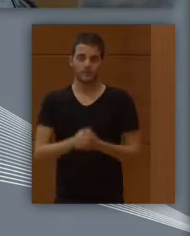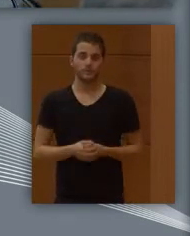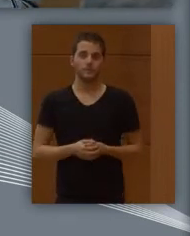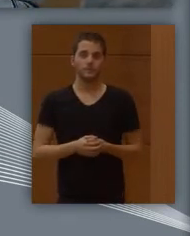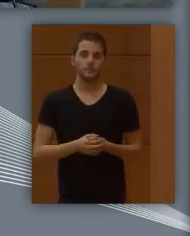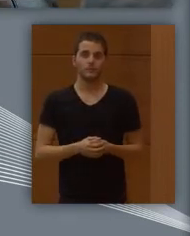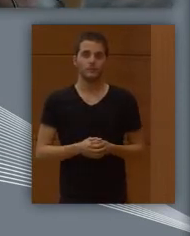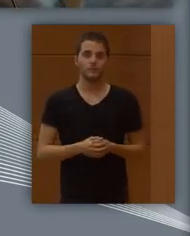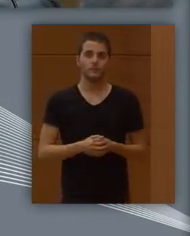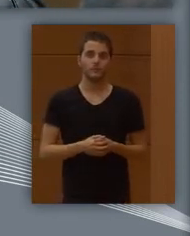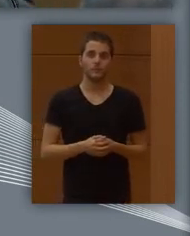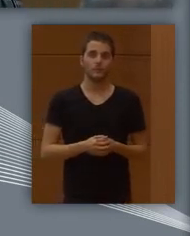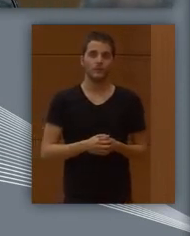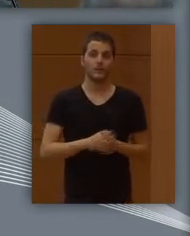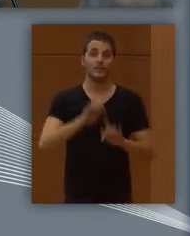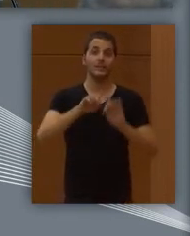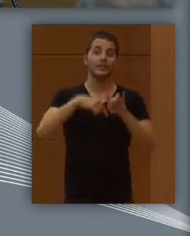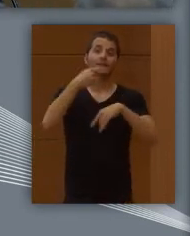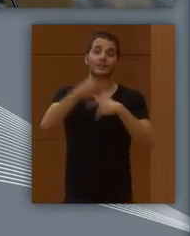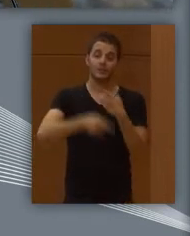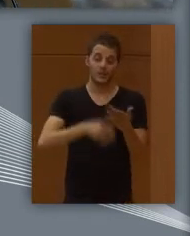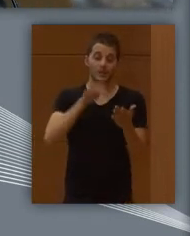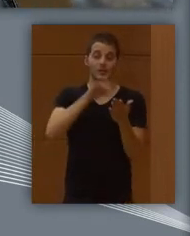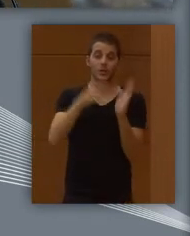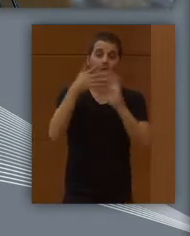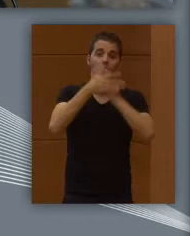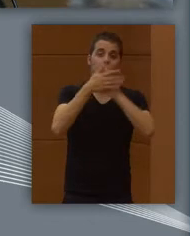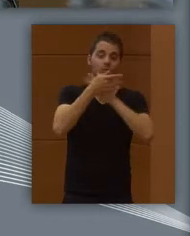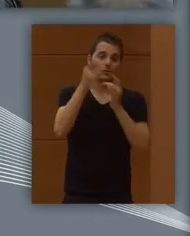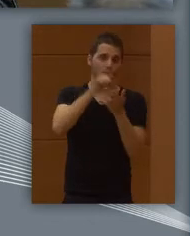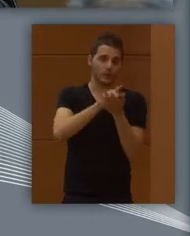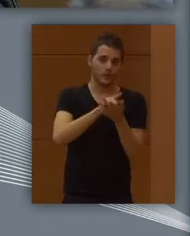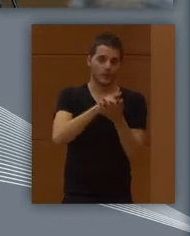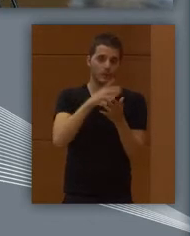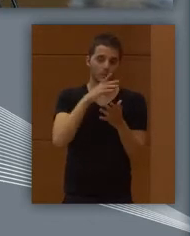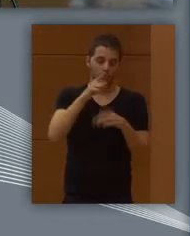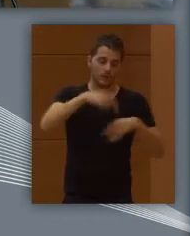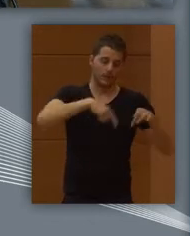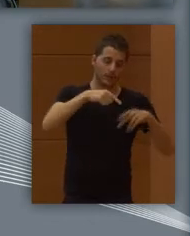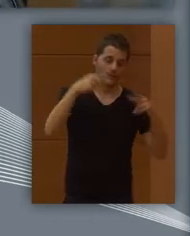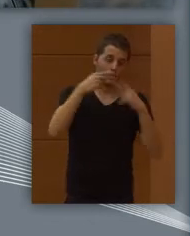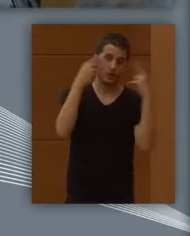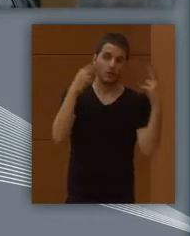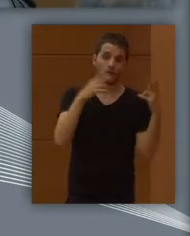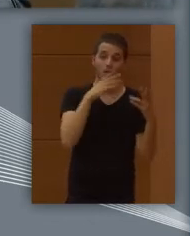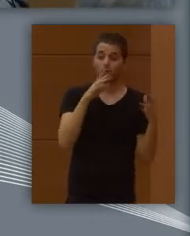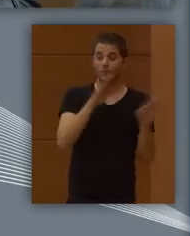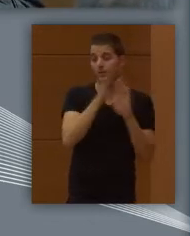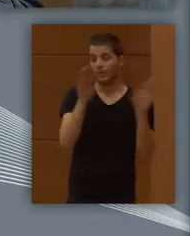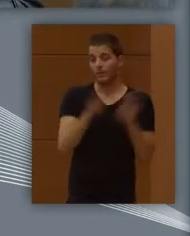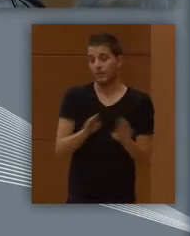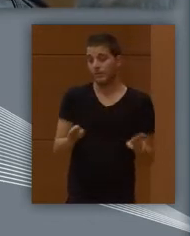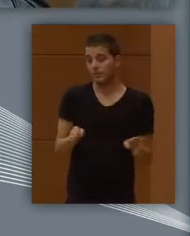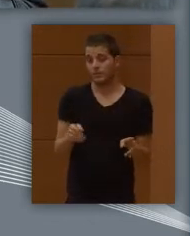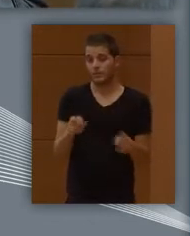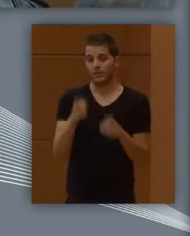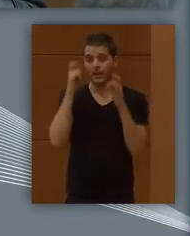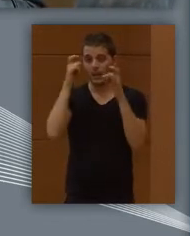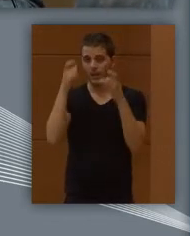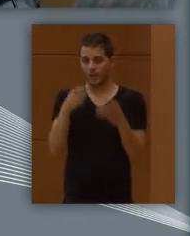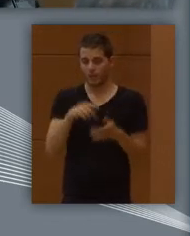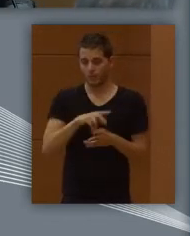después volveré a ello hablando del transporte accesible, que al final es un poco de lo que pretendo hablar como ejemplo